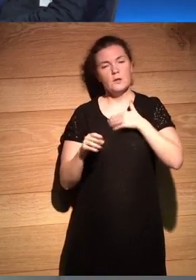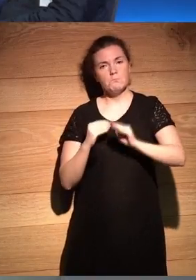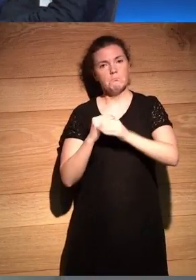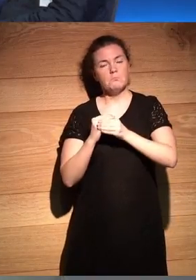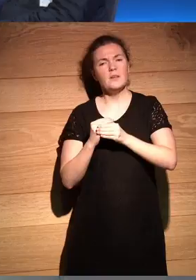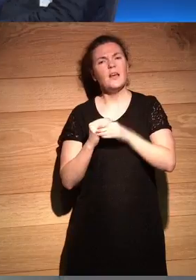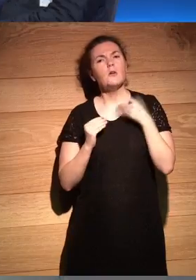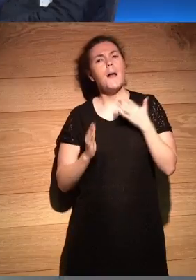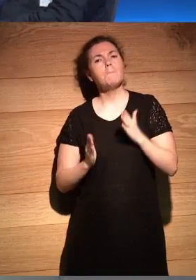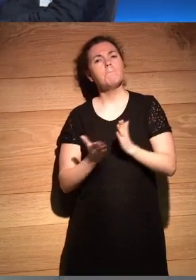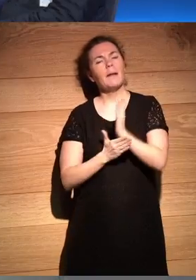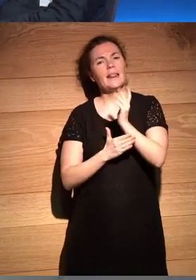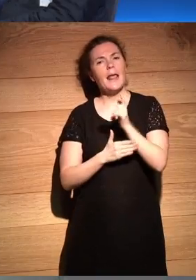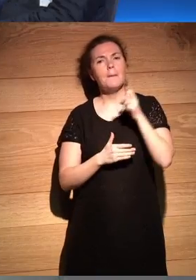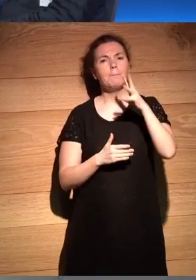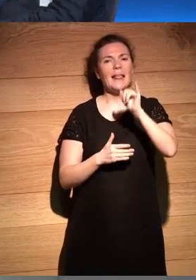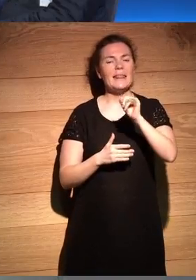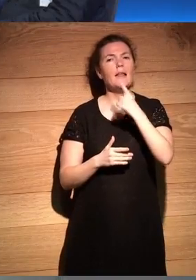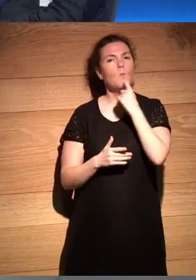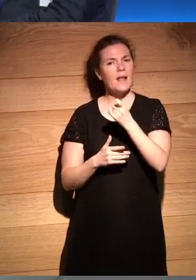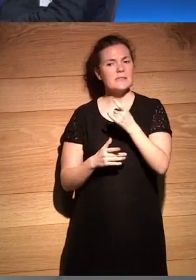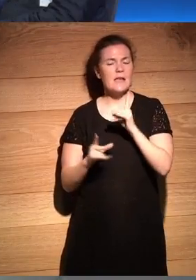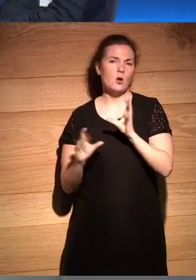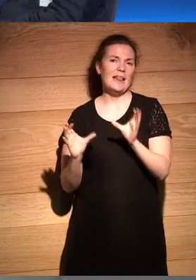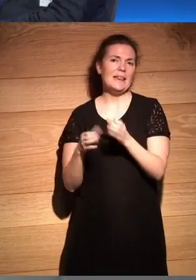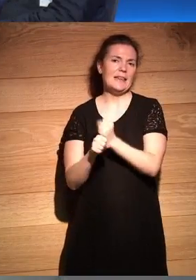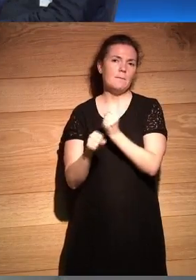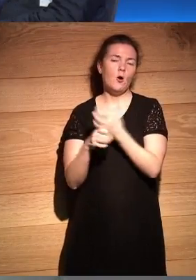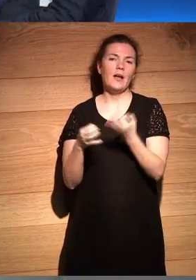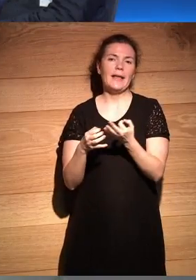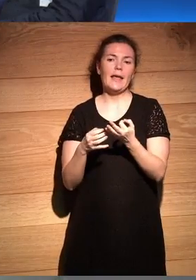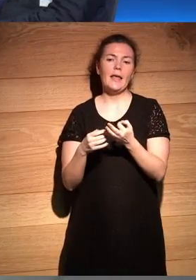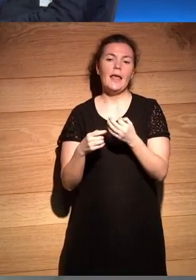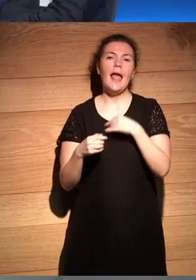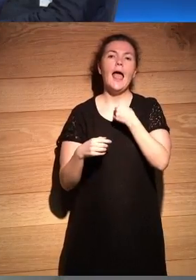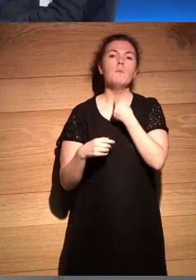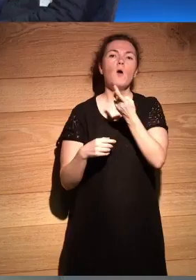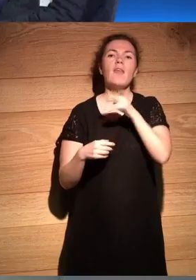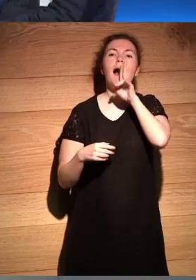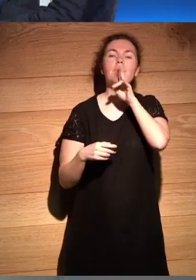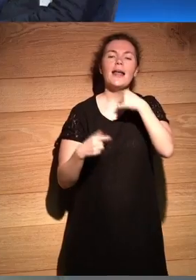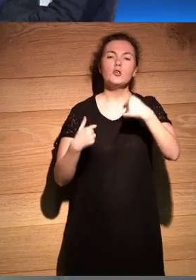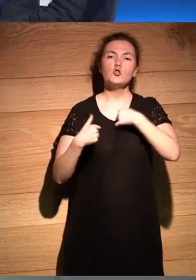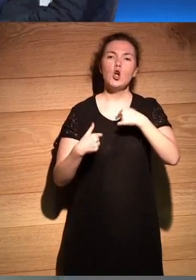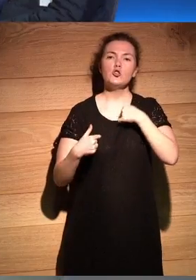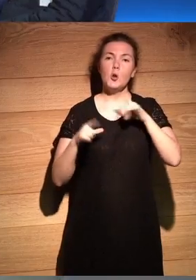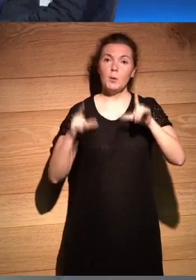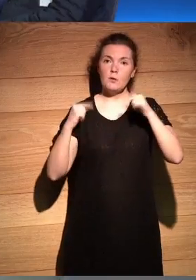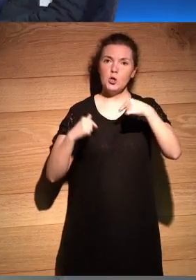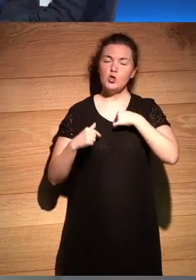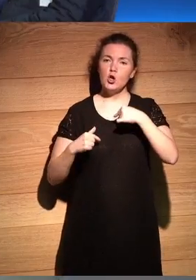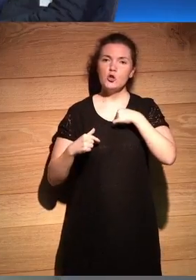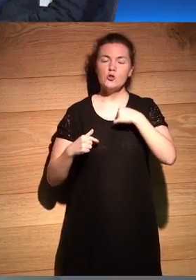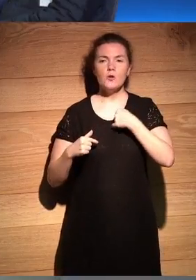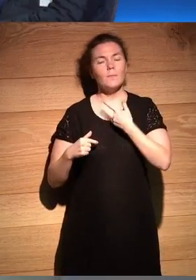que que a Pati le cuesta mucho en el proceso de trabajo con el equipo y es la construcción de su yo narrativo eso no es necesariamente fácil aquellos que